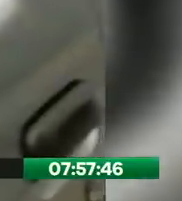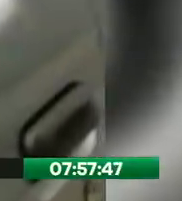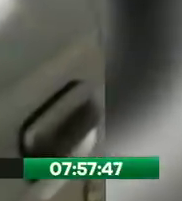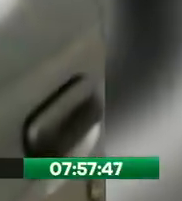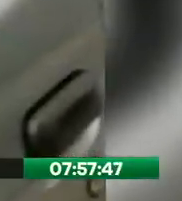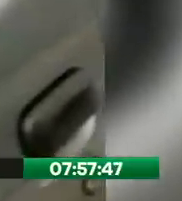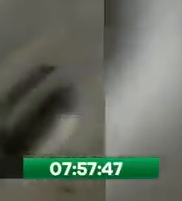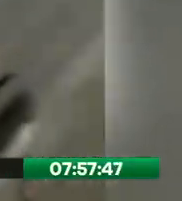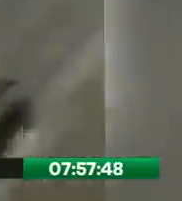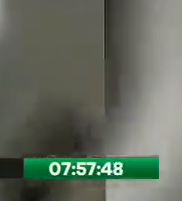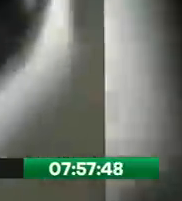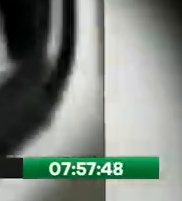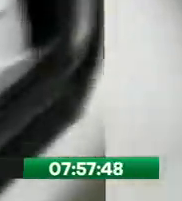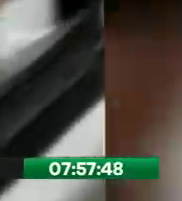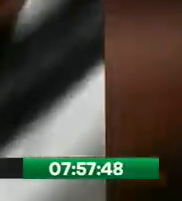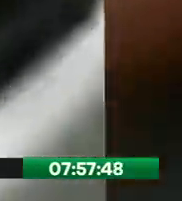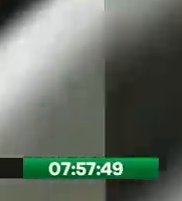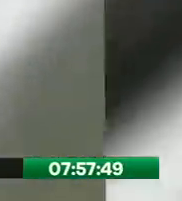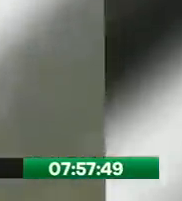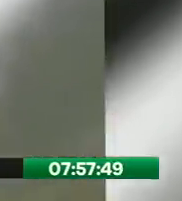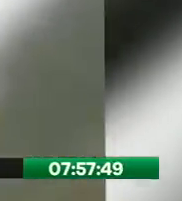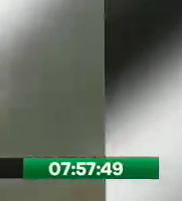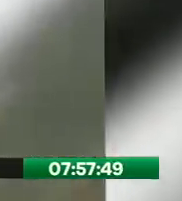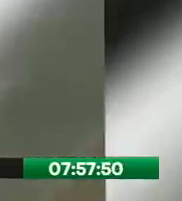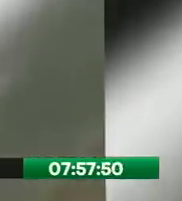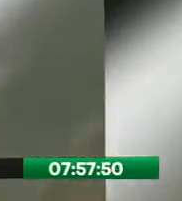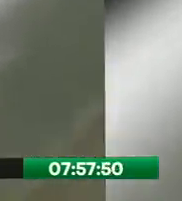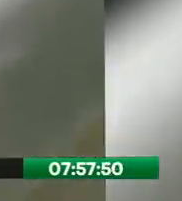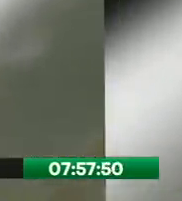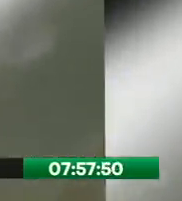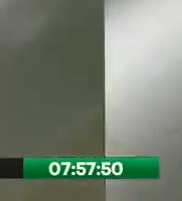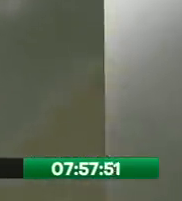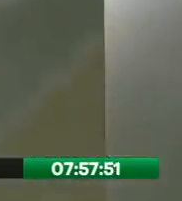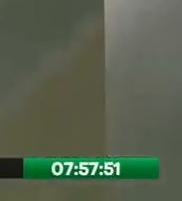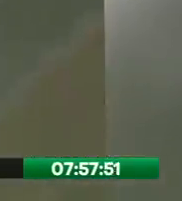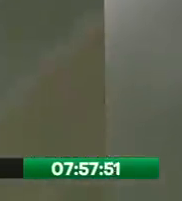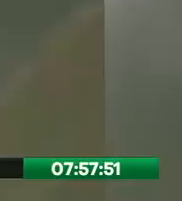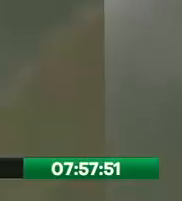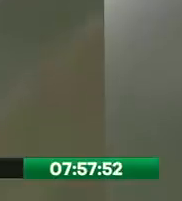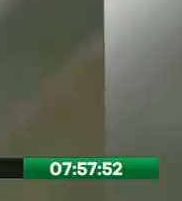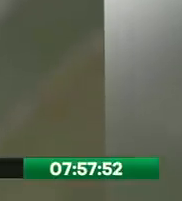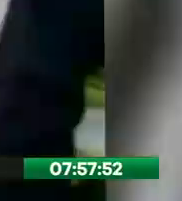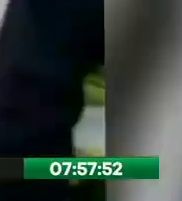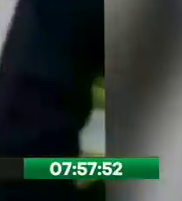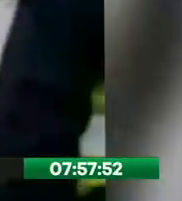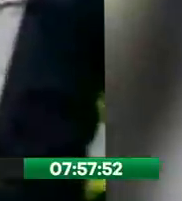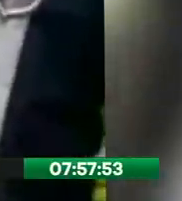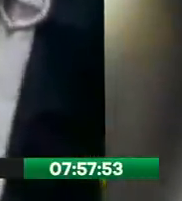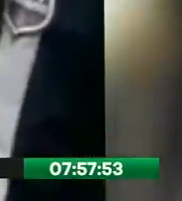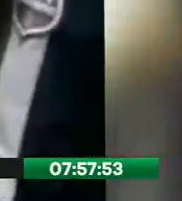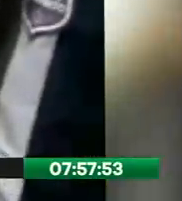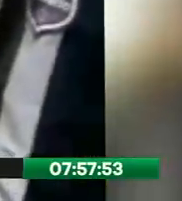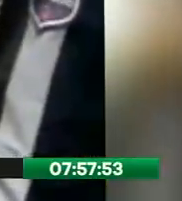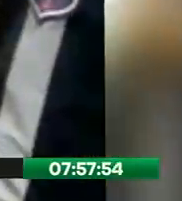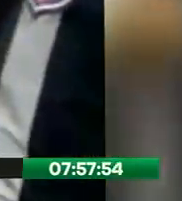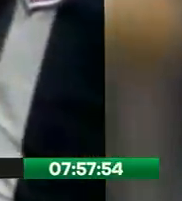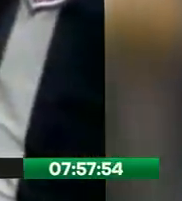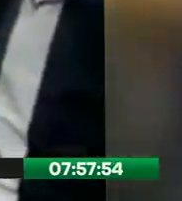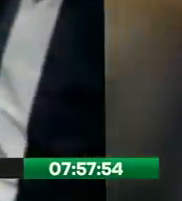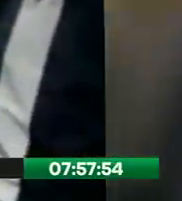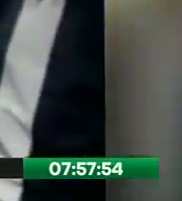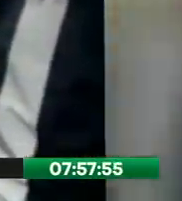presumiblemente como hemos visto que ocurre en ocasiones anteriores, ¿no? Gente que dice que tiene influencia, que tiene